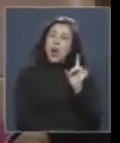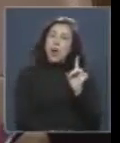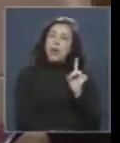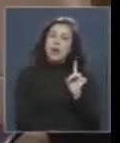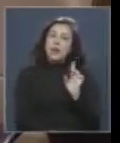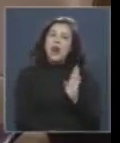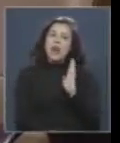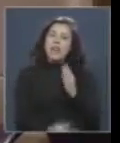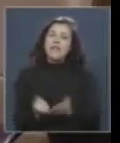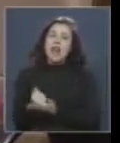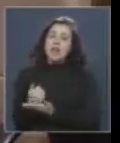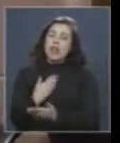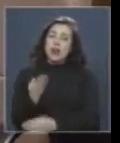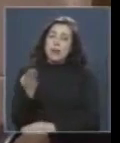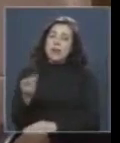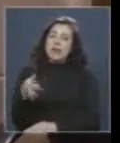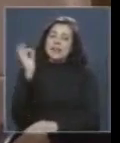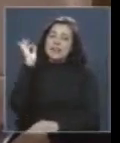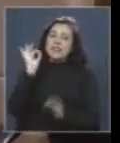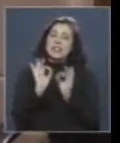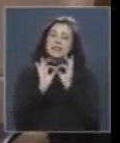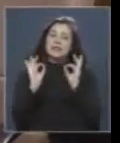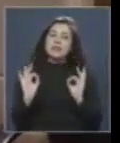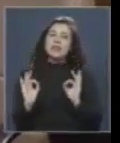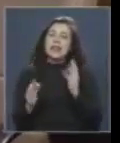Así hay que darle la mano. Yo quiero pedir en esta sesión especial